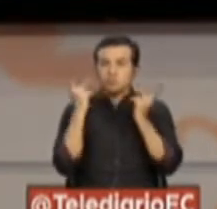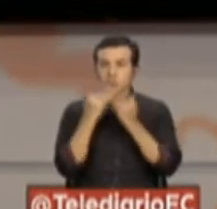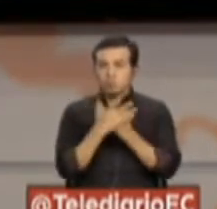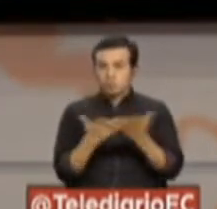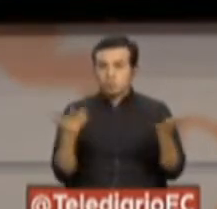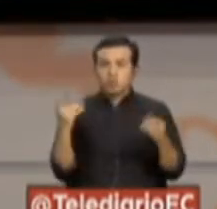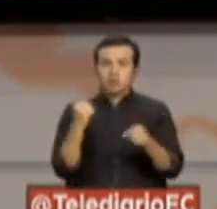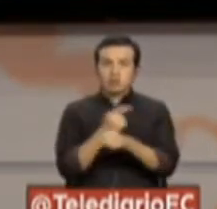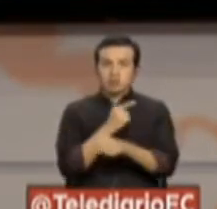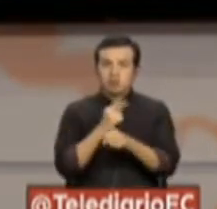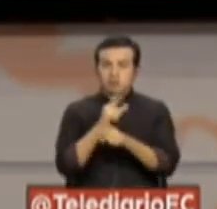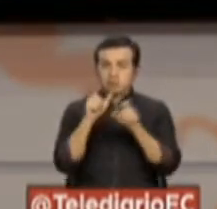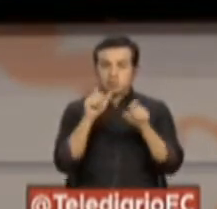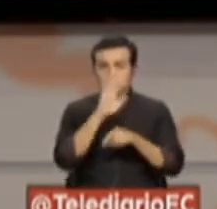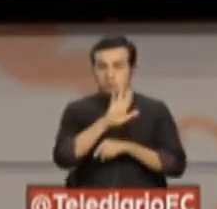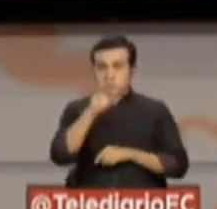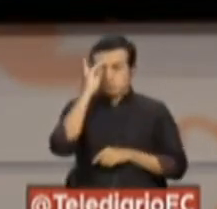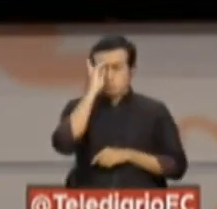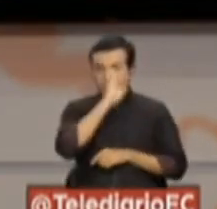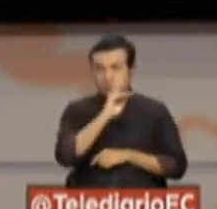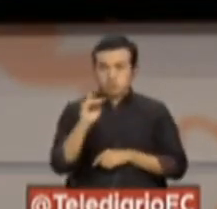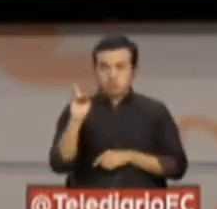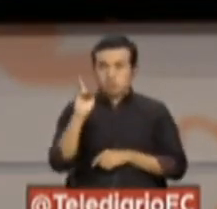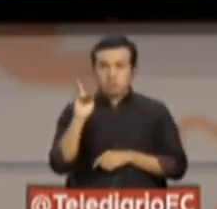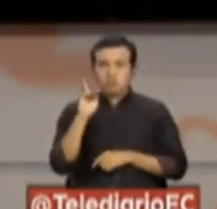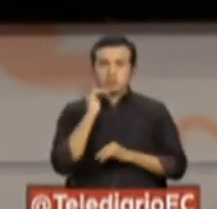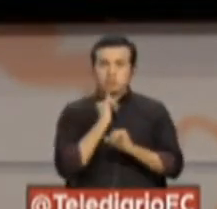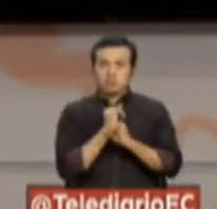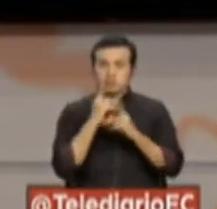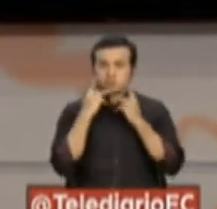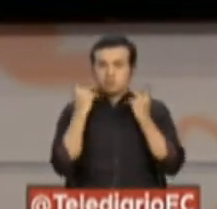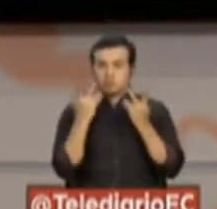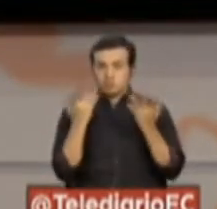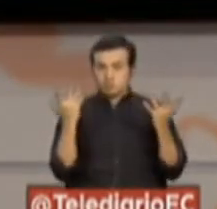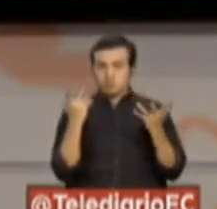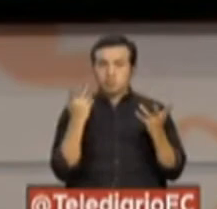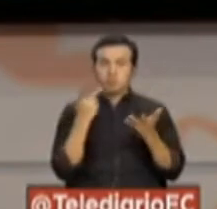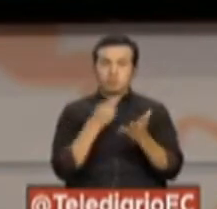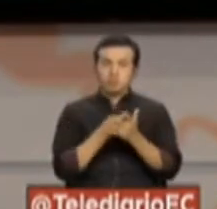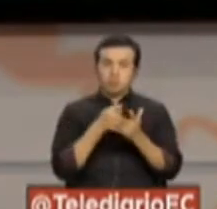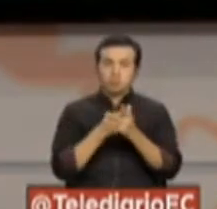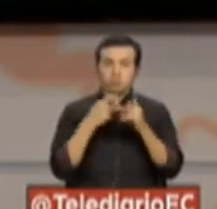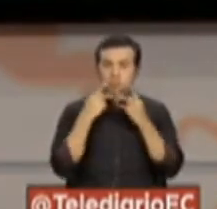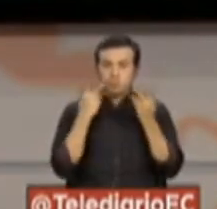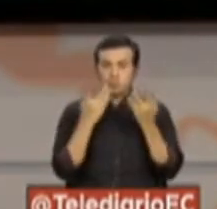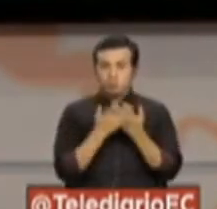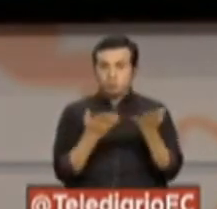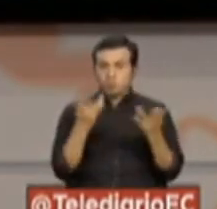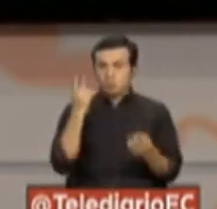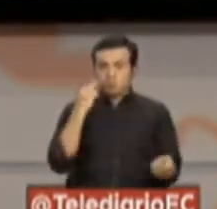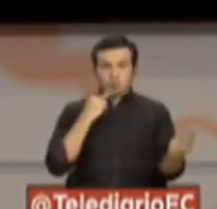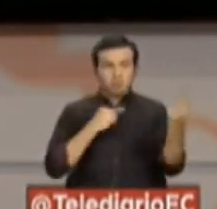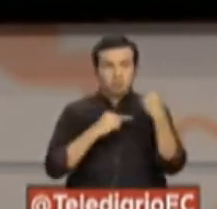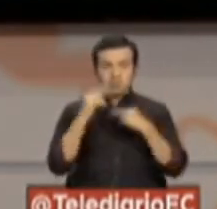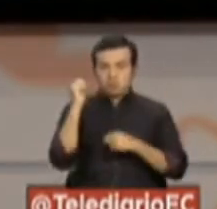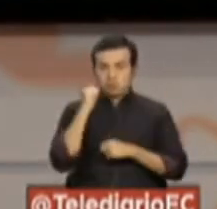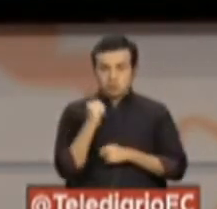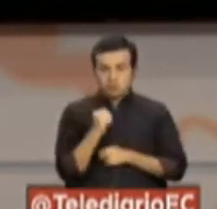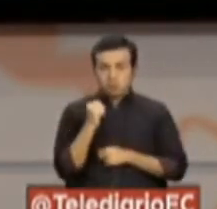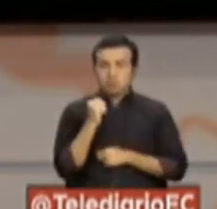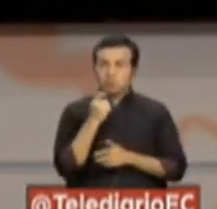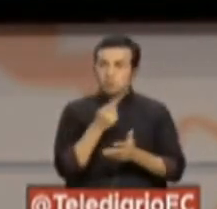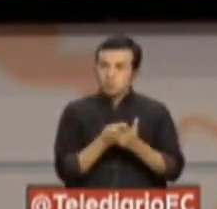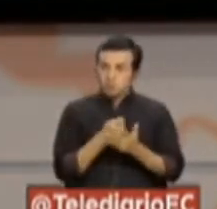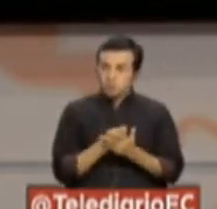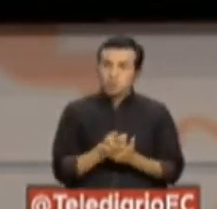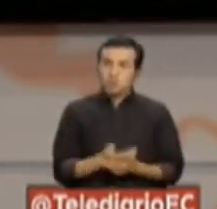los gerentes, quienes toman la decisión a nivel de las entidades públicas de compras públicas, nos miren, sepan por qué deberían